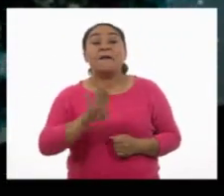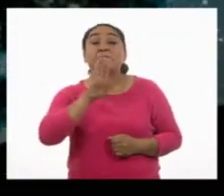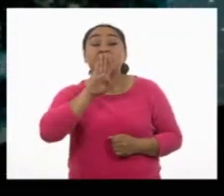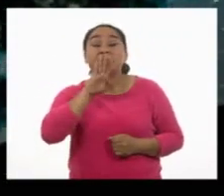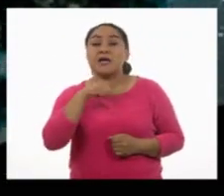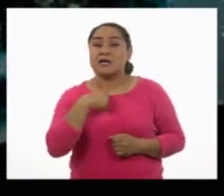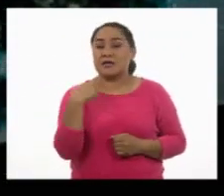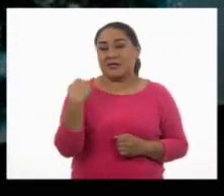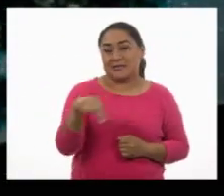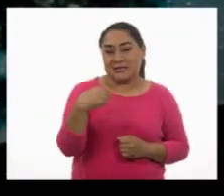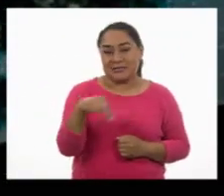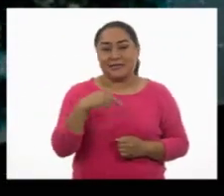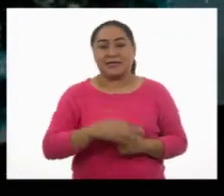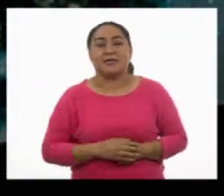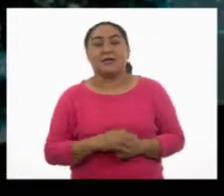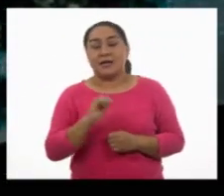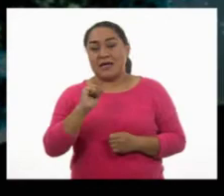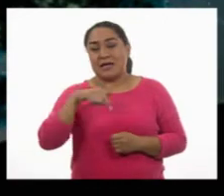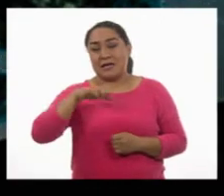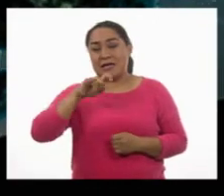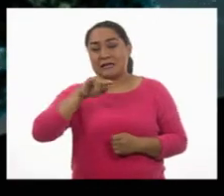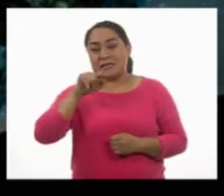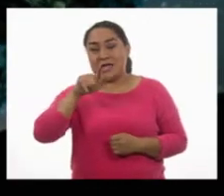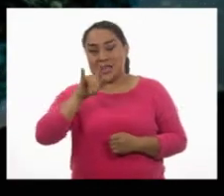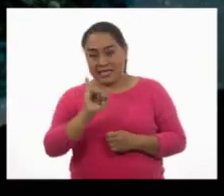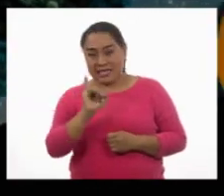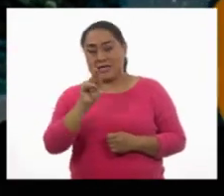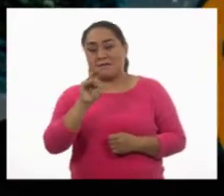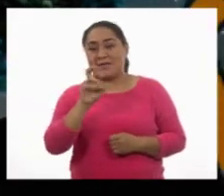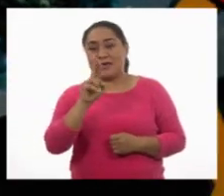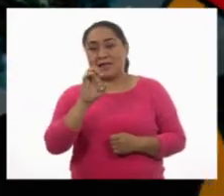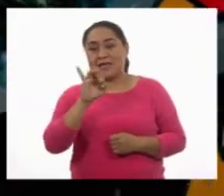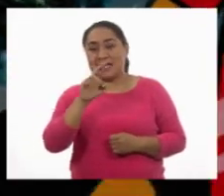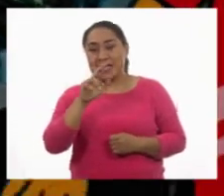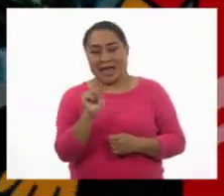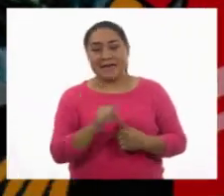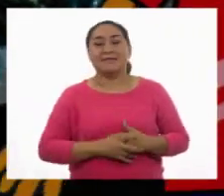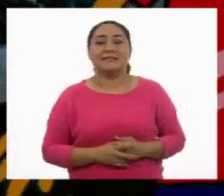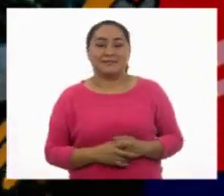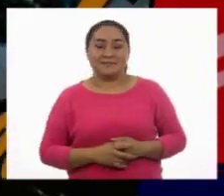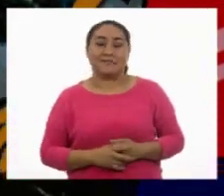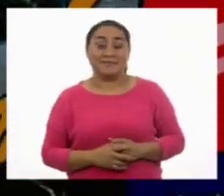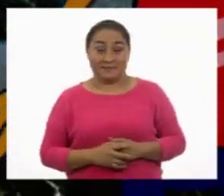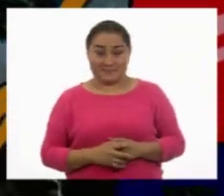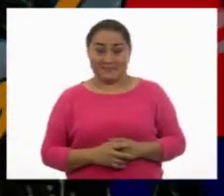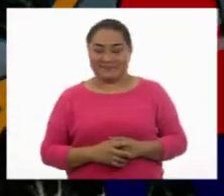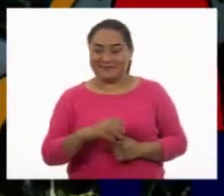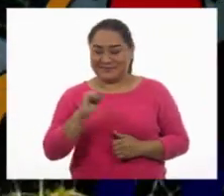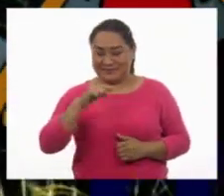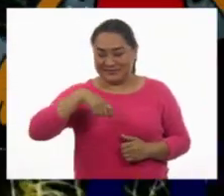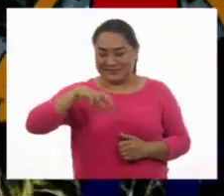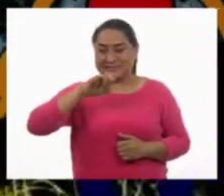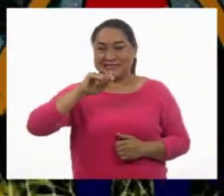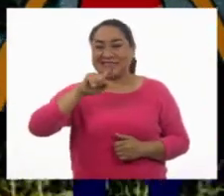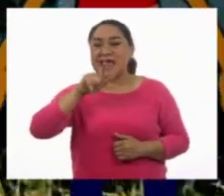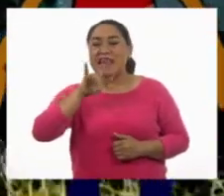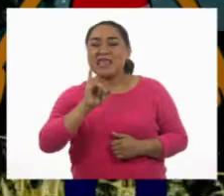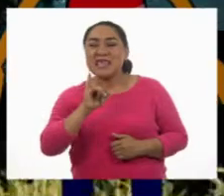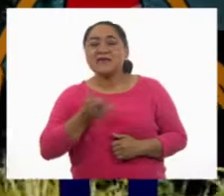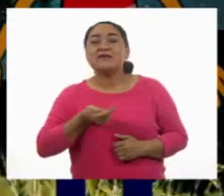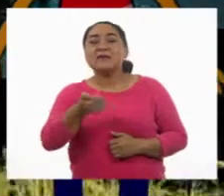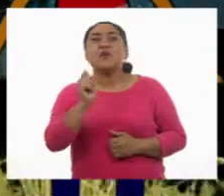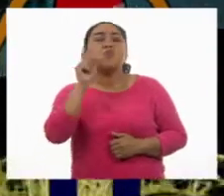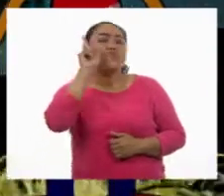mamá se llama Aquetzali Pereira Manríquez. Sí, Aquetzali significa